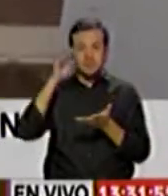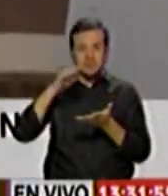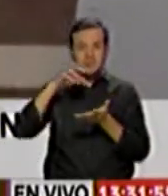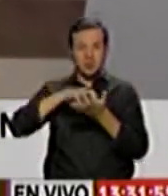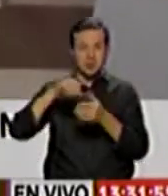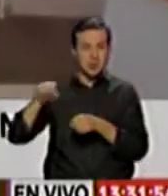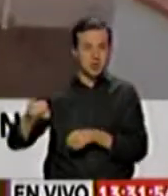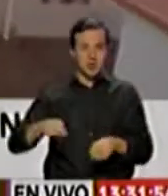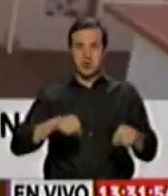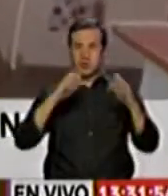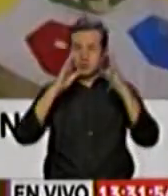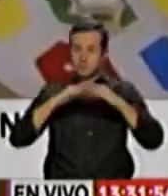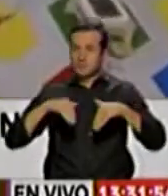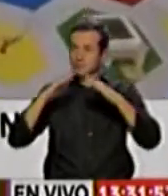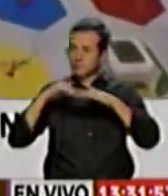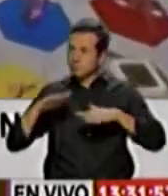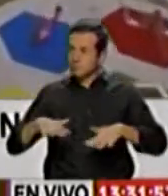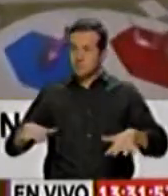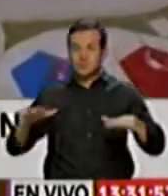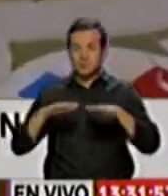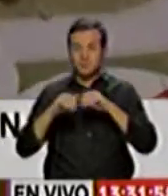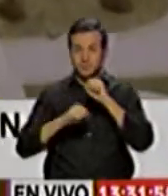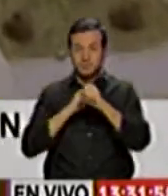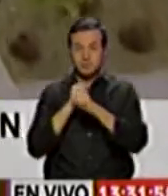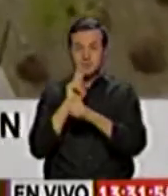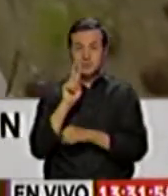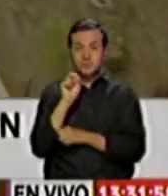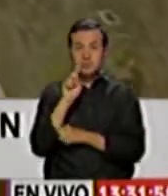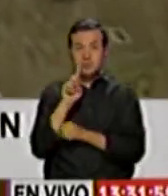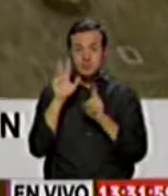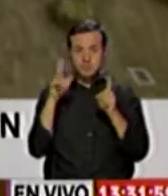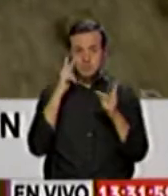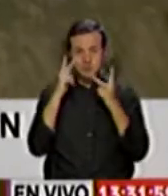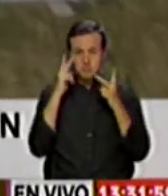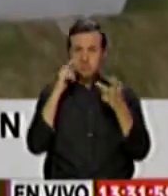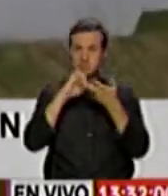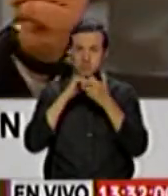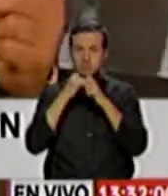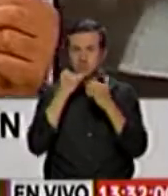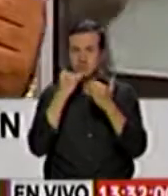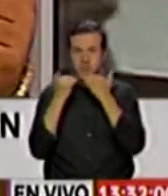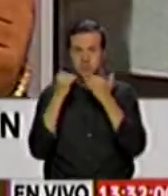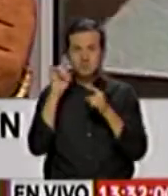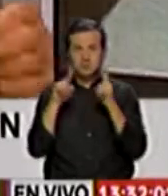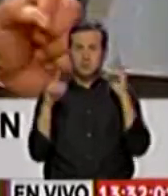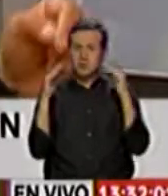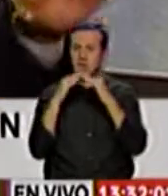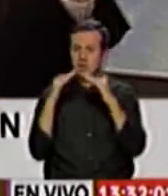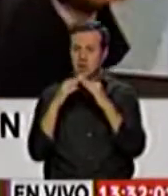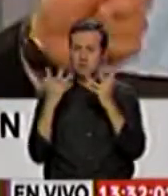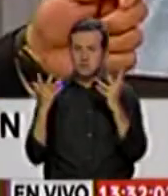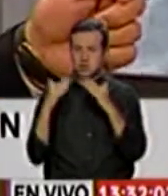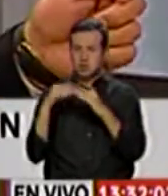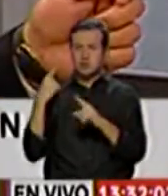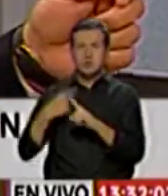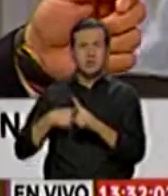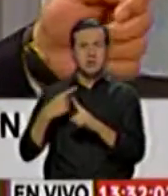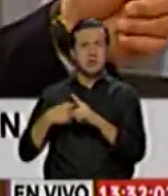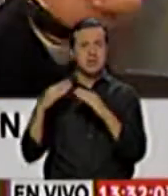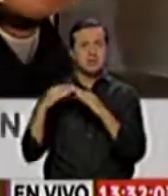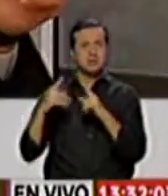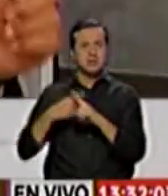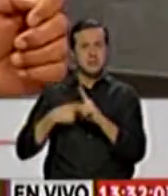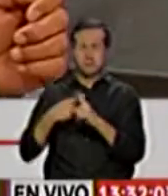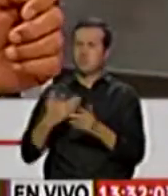duramente golpeadas por el terremoto de 2016, se detectaron irregularidades. Que he encontrado viviendas que están arrendadas. Y